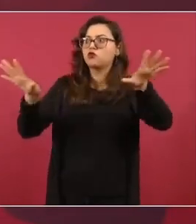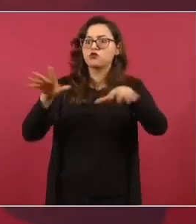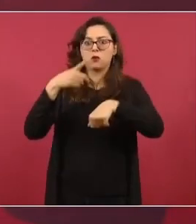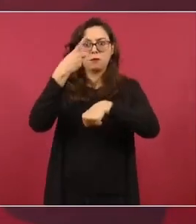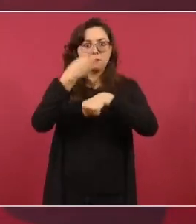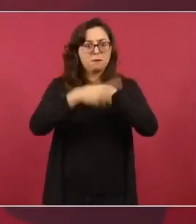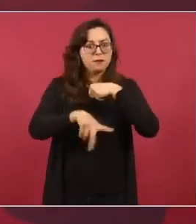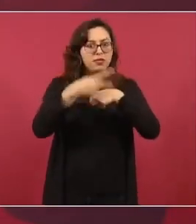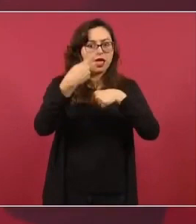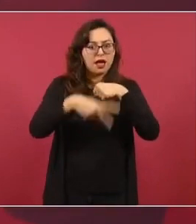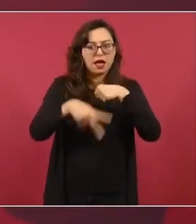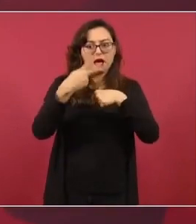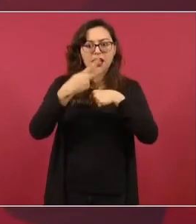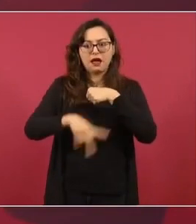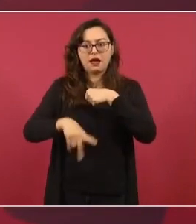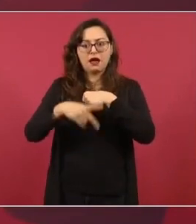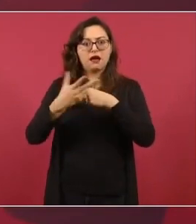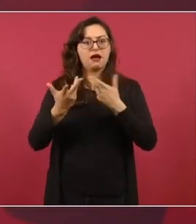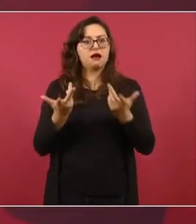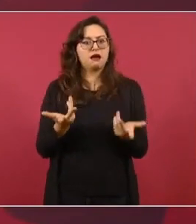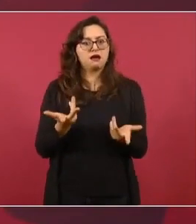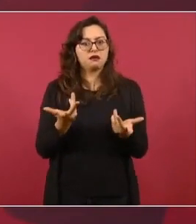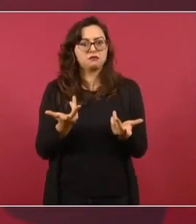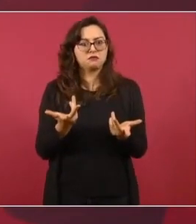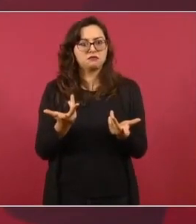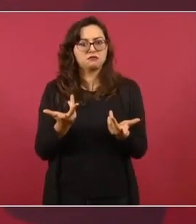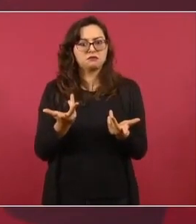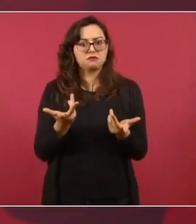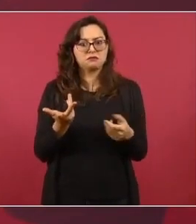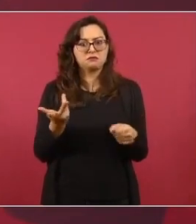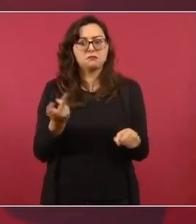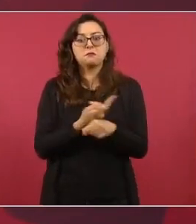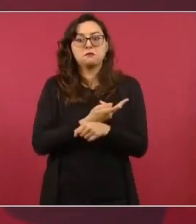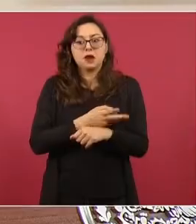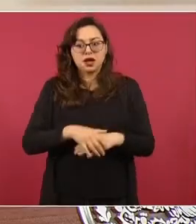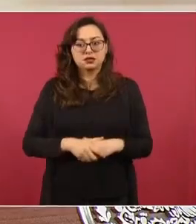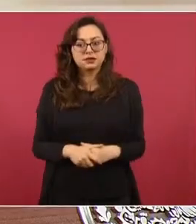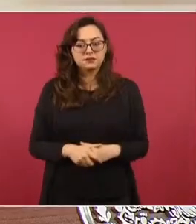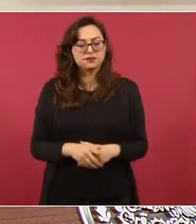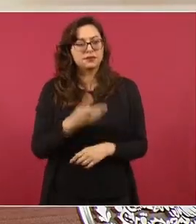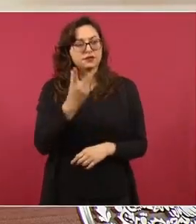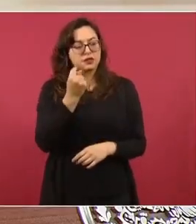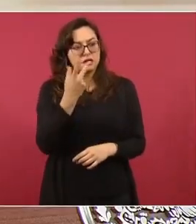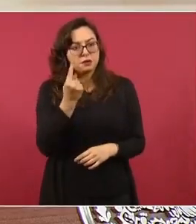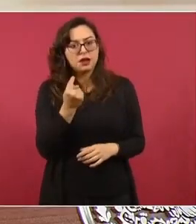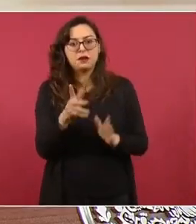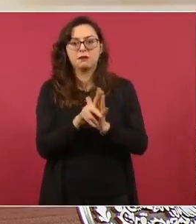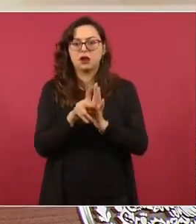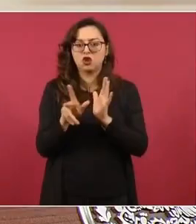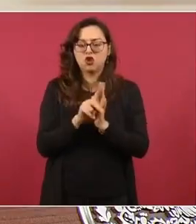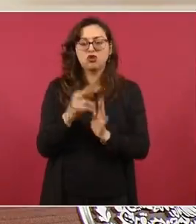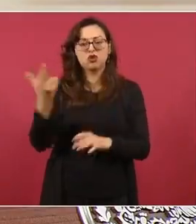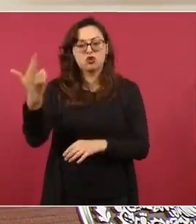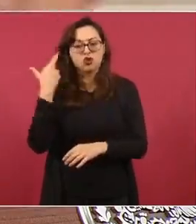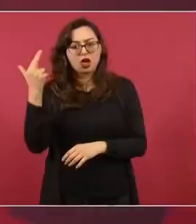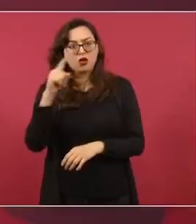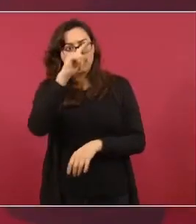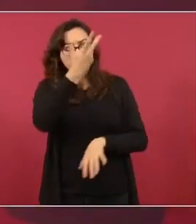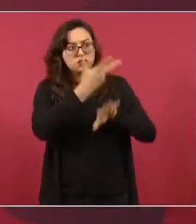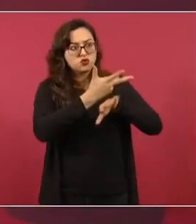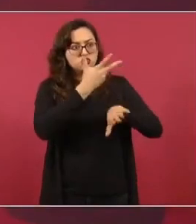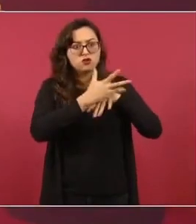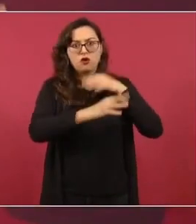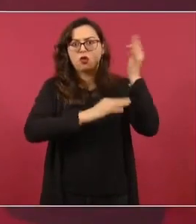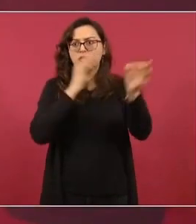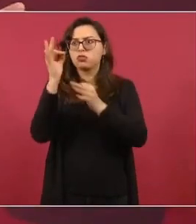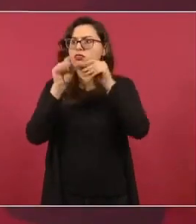del daño que causan las drogas. ¿Qué están haciendo los medios masivos de información para